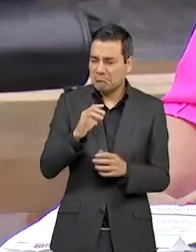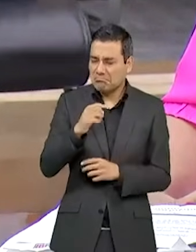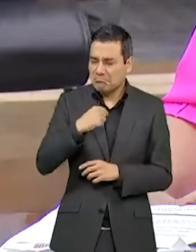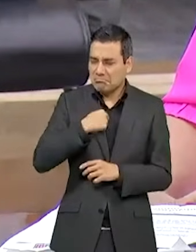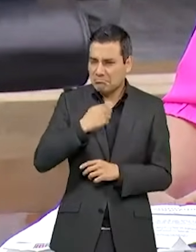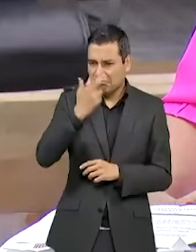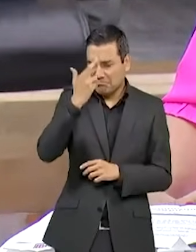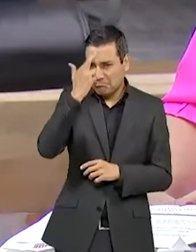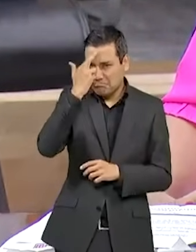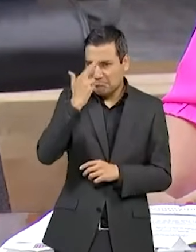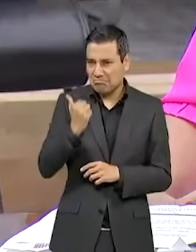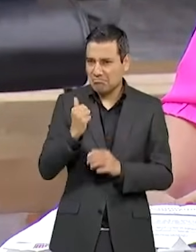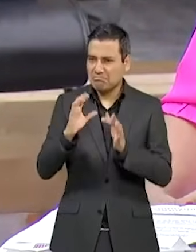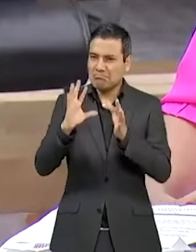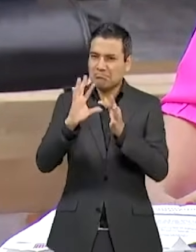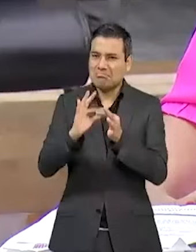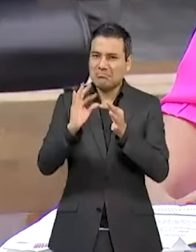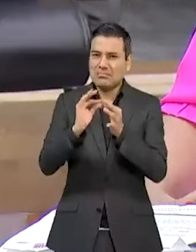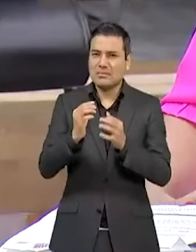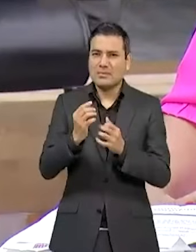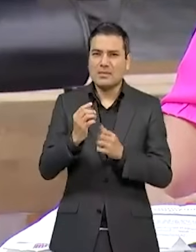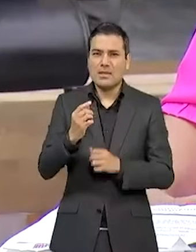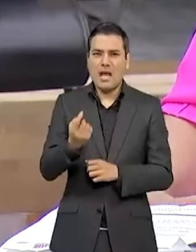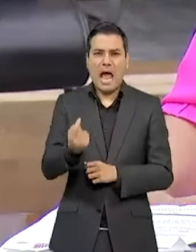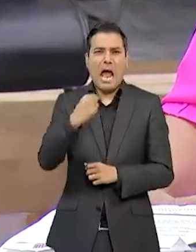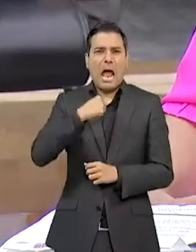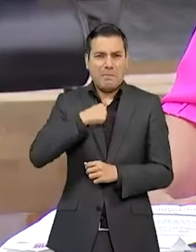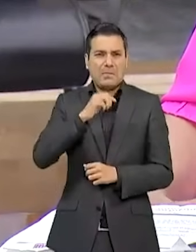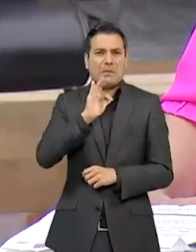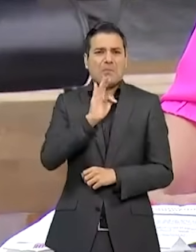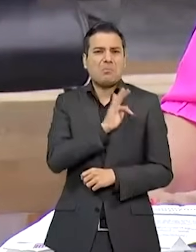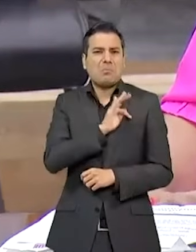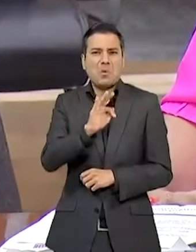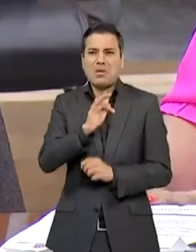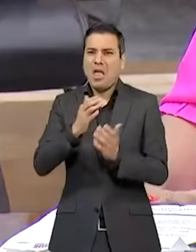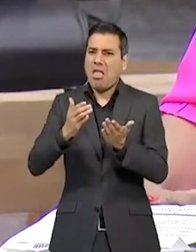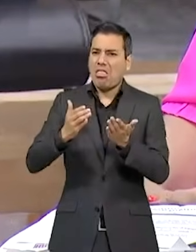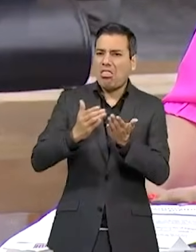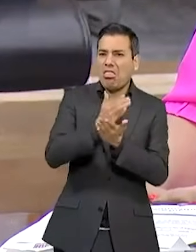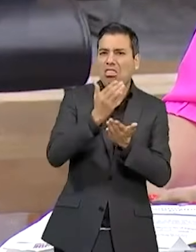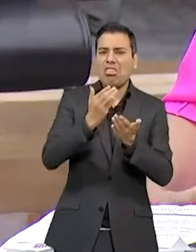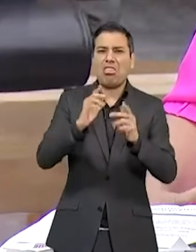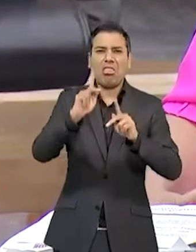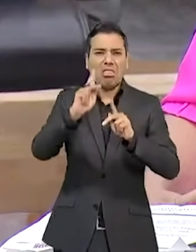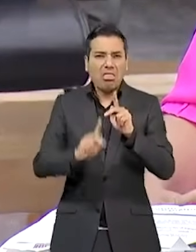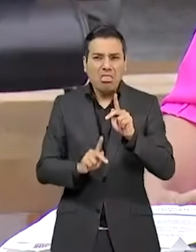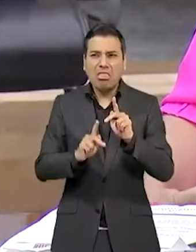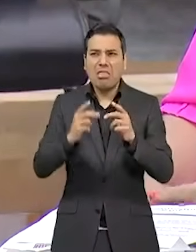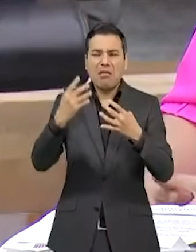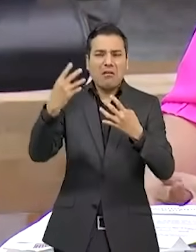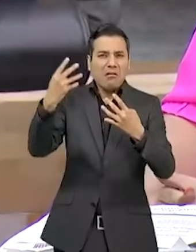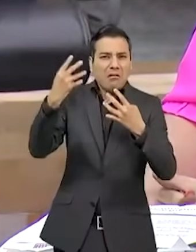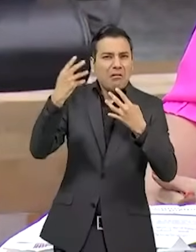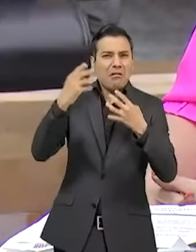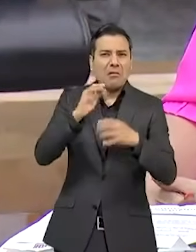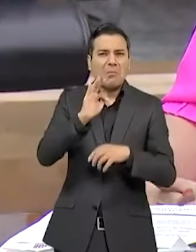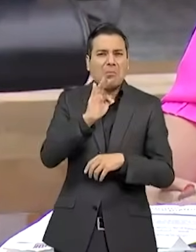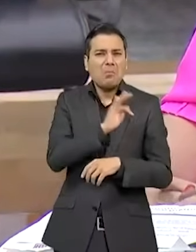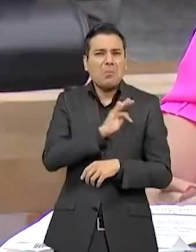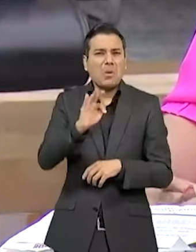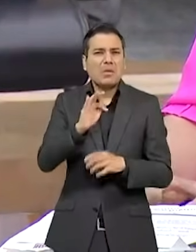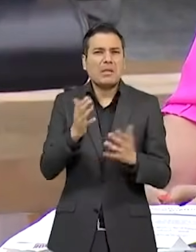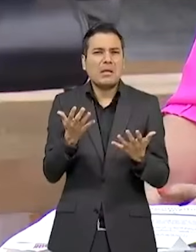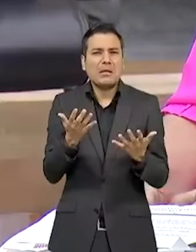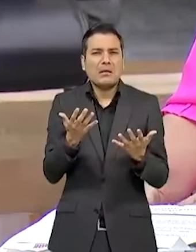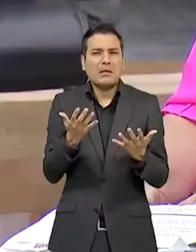puede interrumpir, se me puede injuriar, se me puede reconvenir, se me puede llamar la atención. Pues desde que se murió mi abuelita a mí